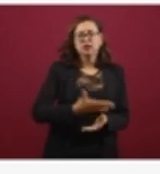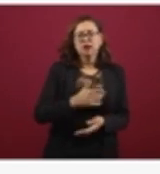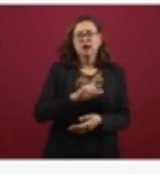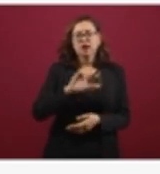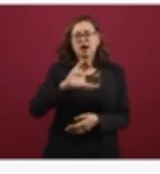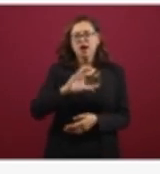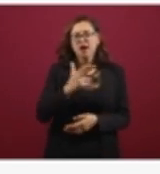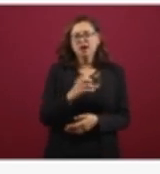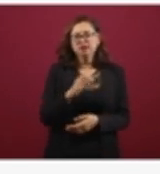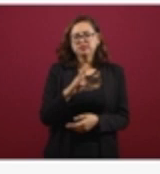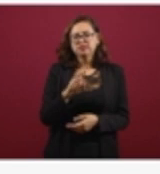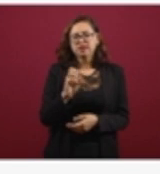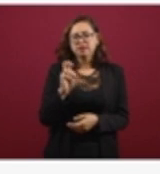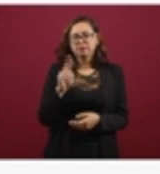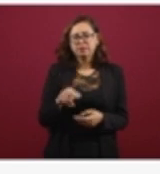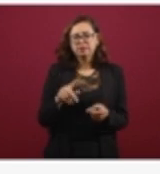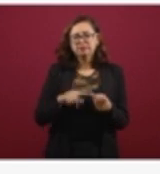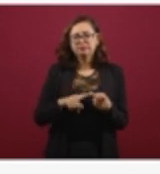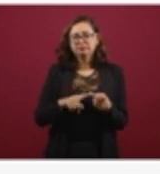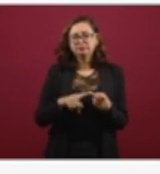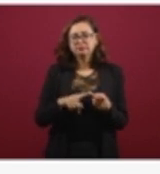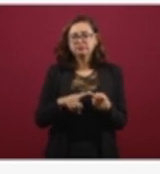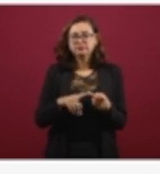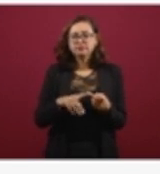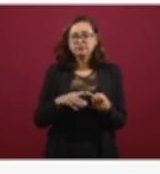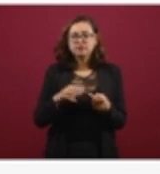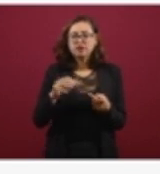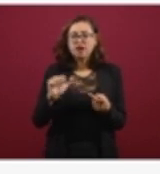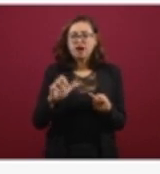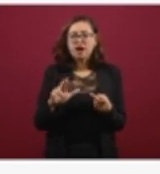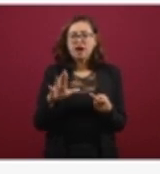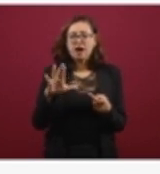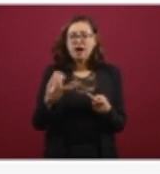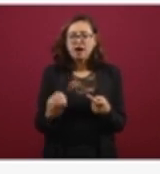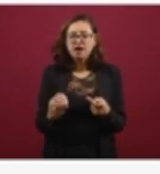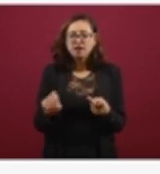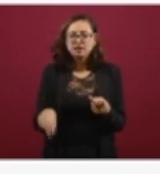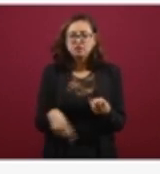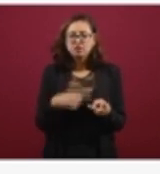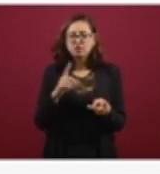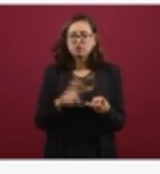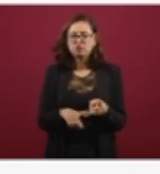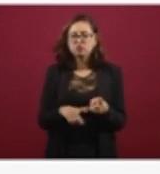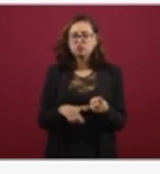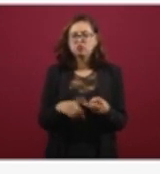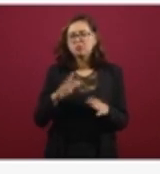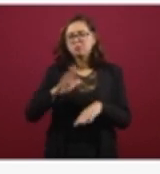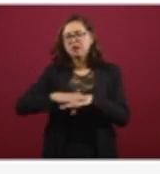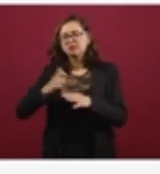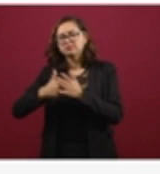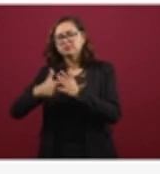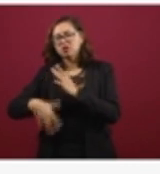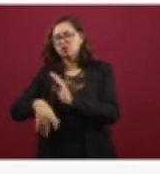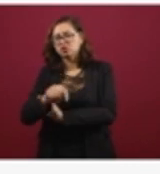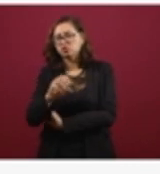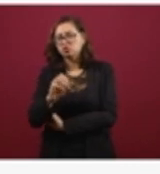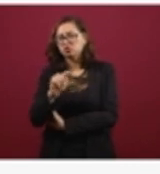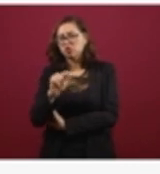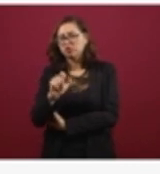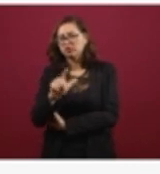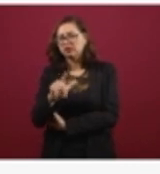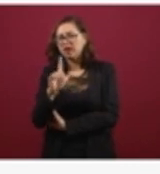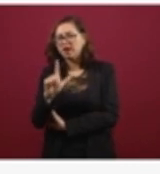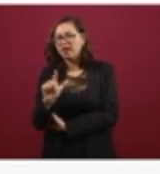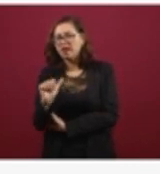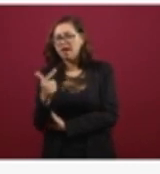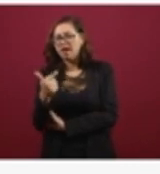Redco y Arco, y las marcas con el margen más bajo y el precio más bajo al público, Total, Lagaz y